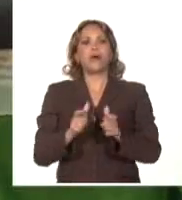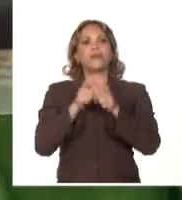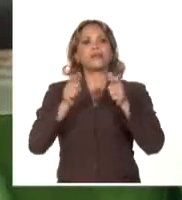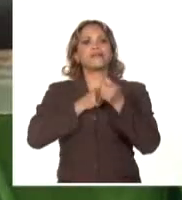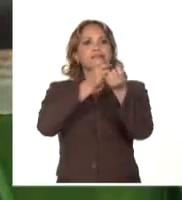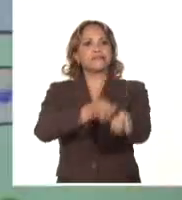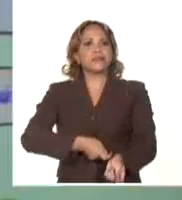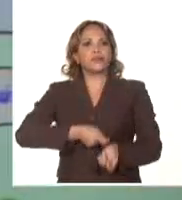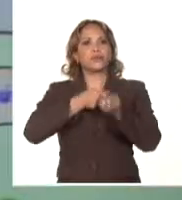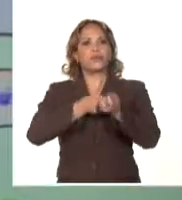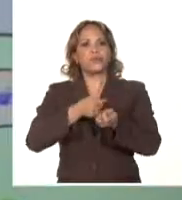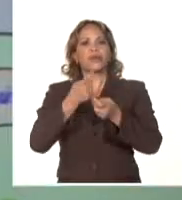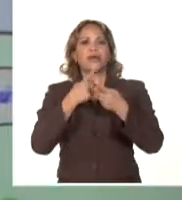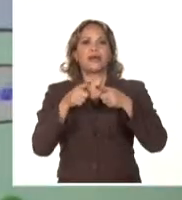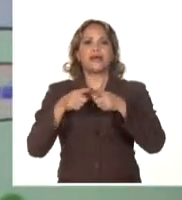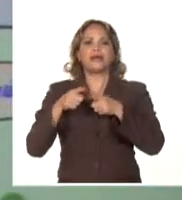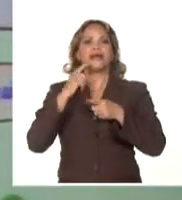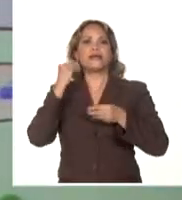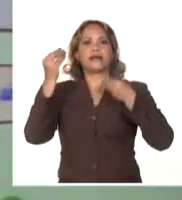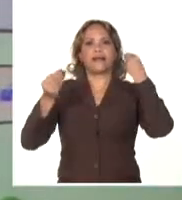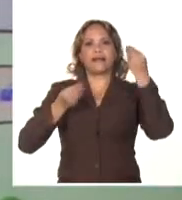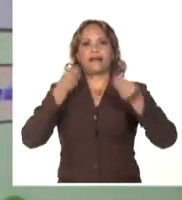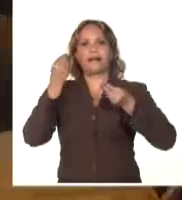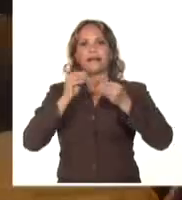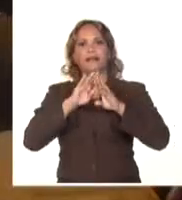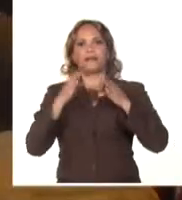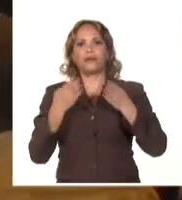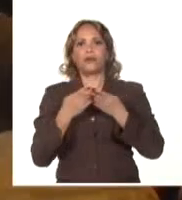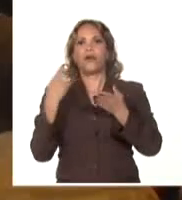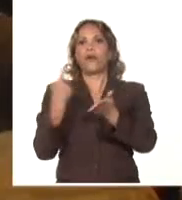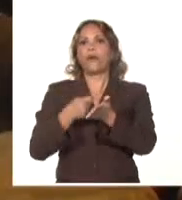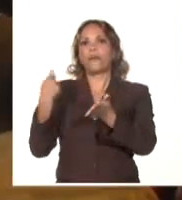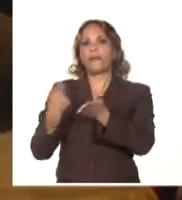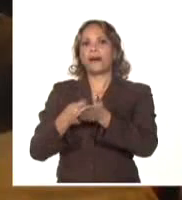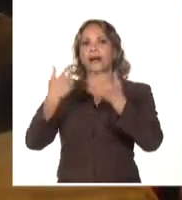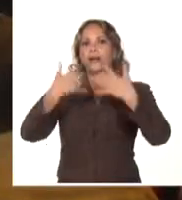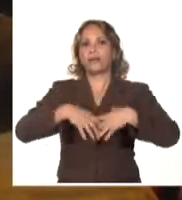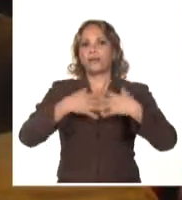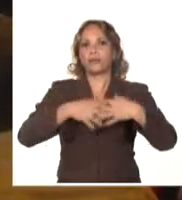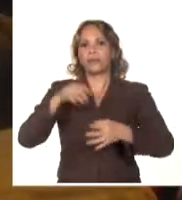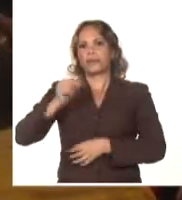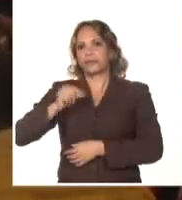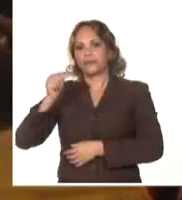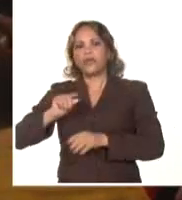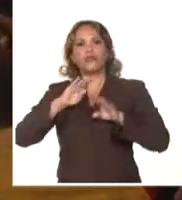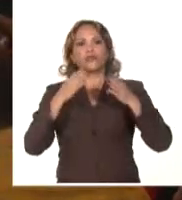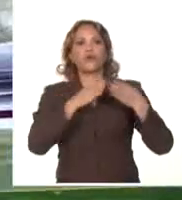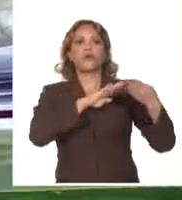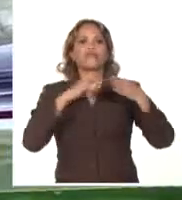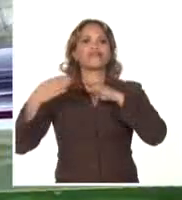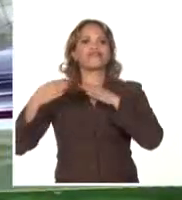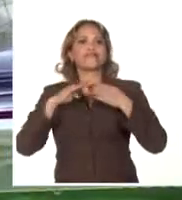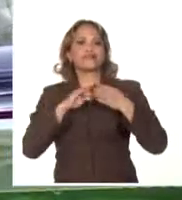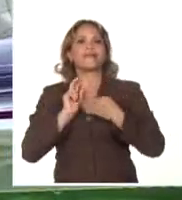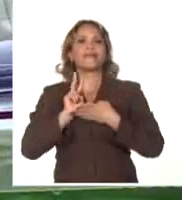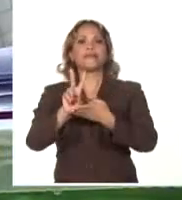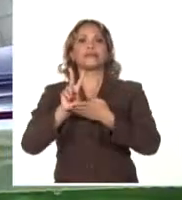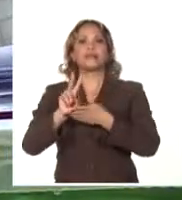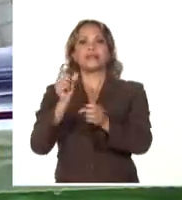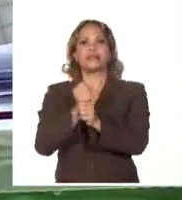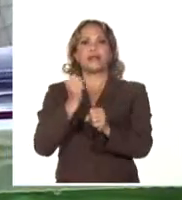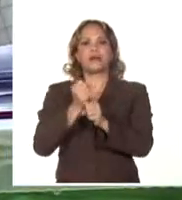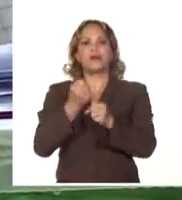más allá de conceptos. Resolver las cadenas de impagos a los productores sobresalió entre los temas abordados en visita de trabajo, que contó con